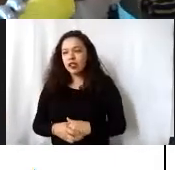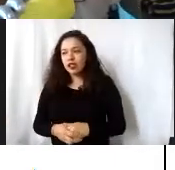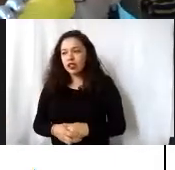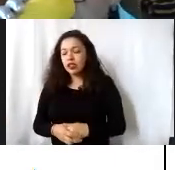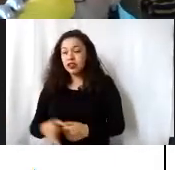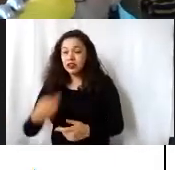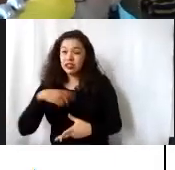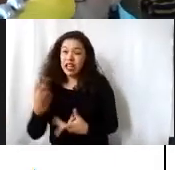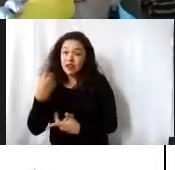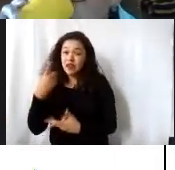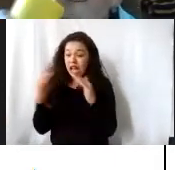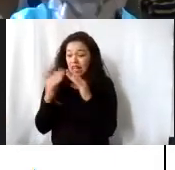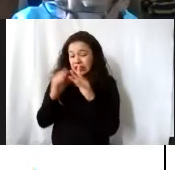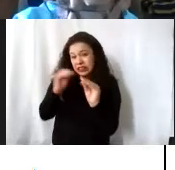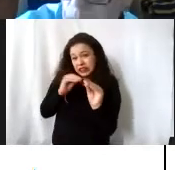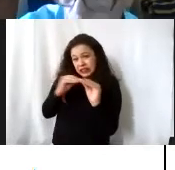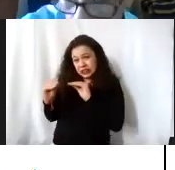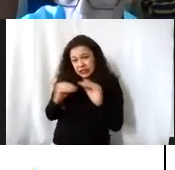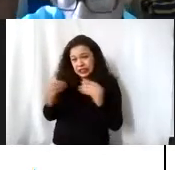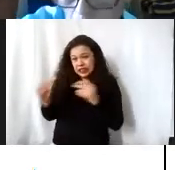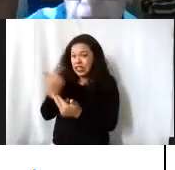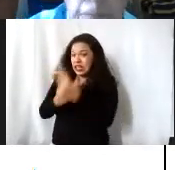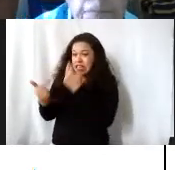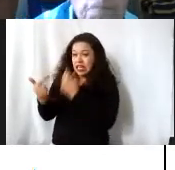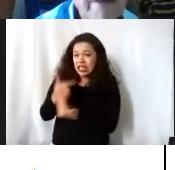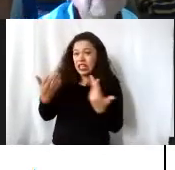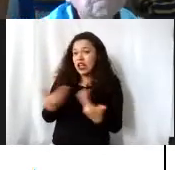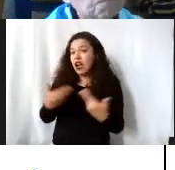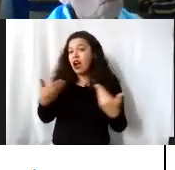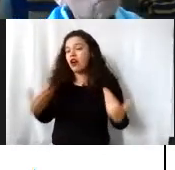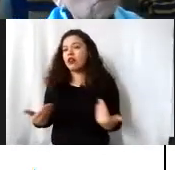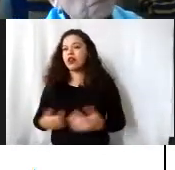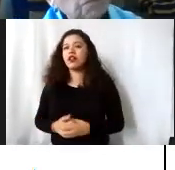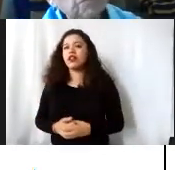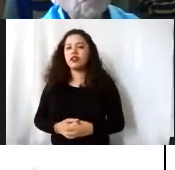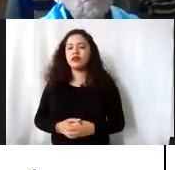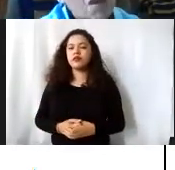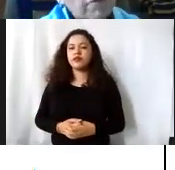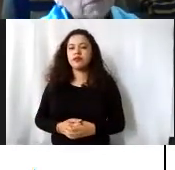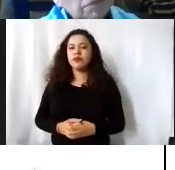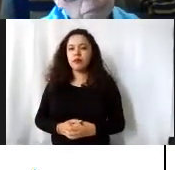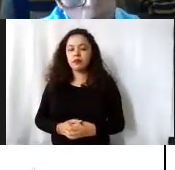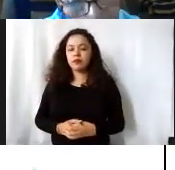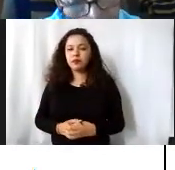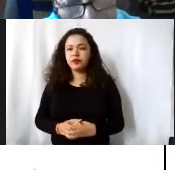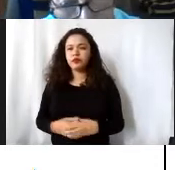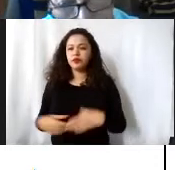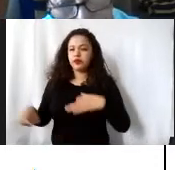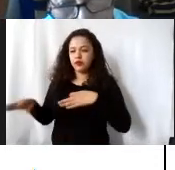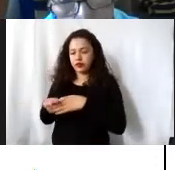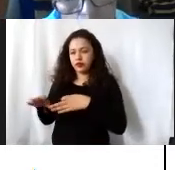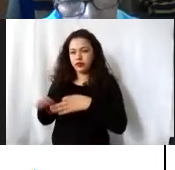acomodar dentro de una casa, y entonces estamos hablando en varias ocasiones de